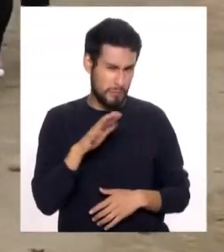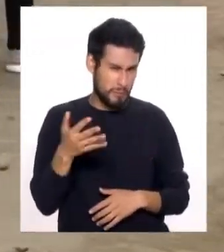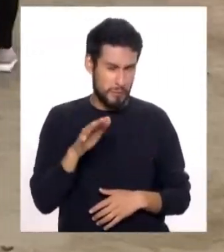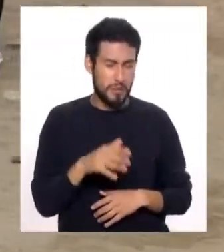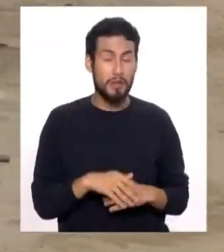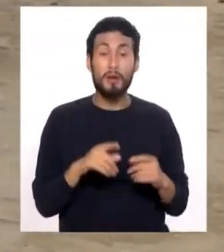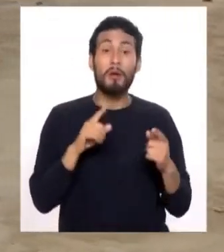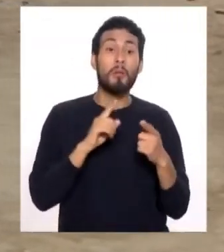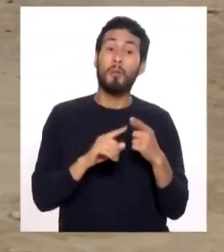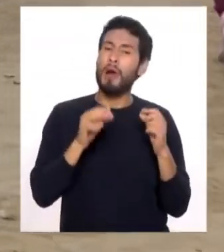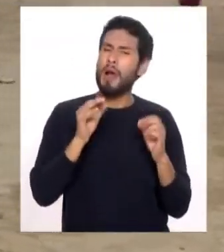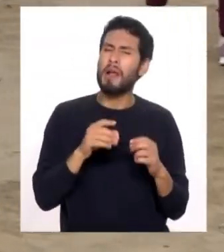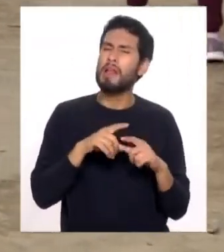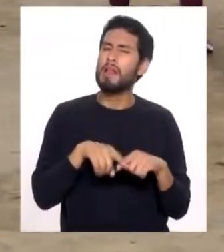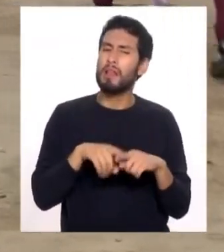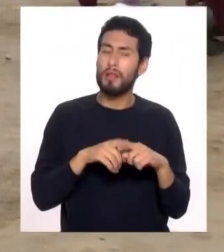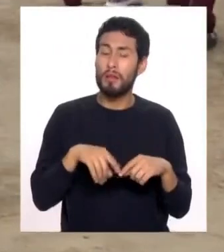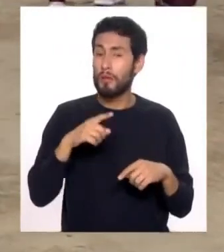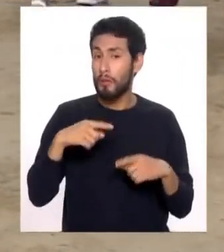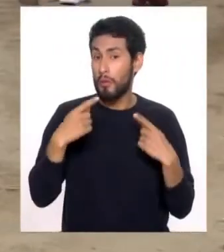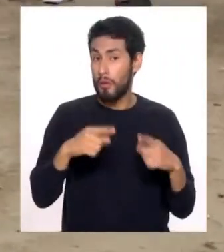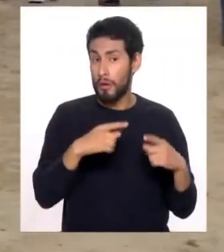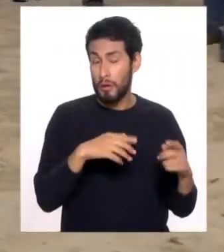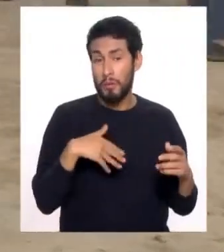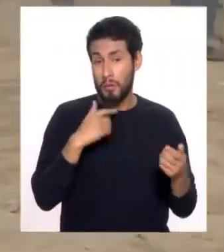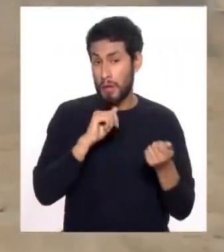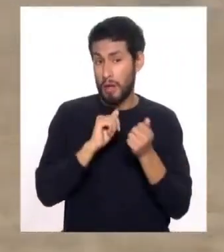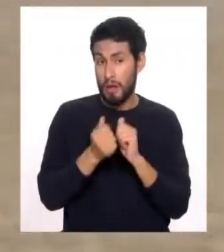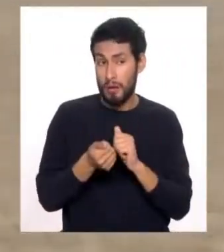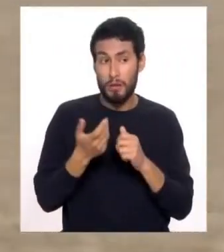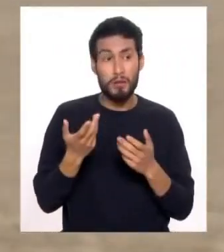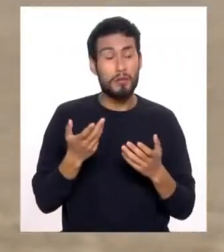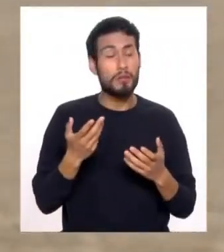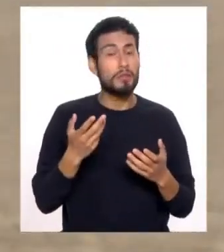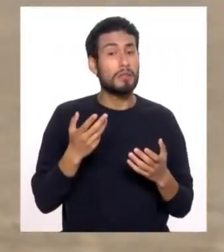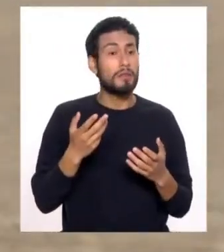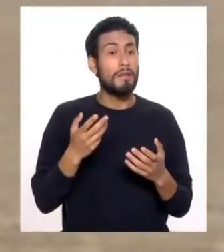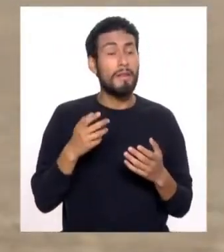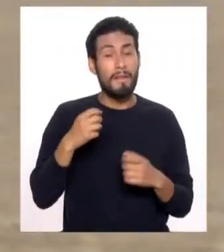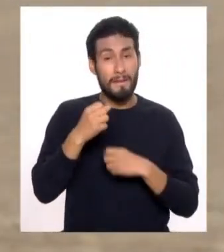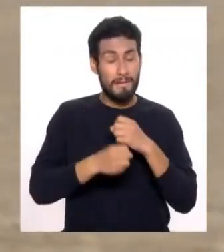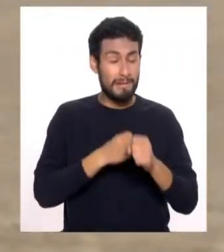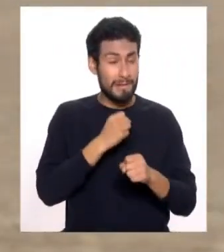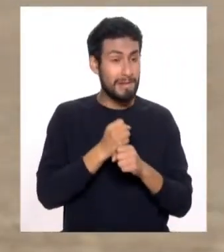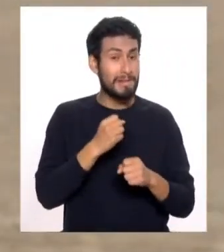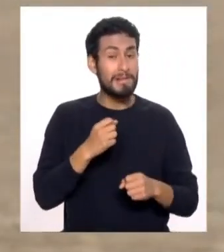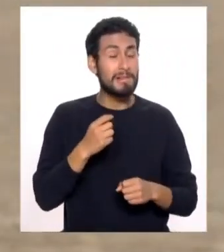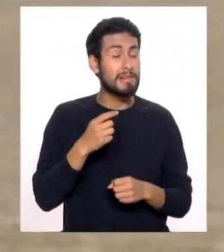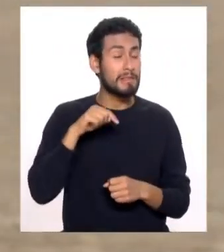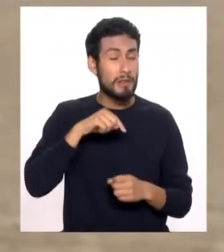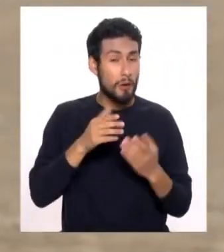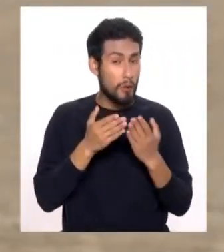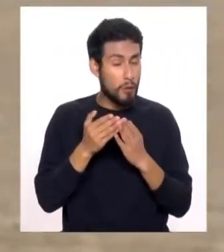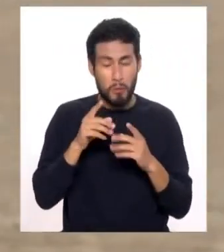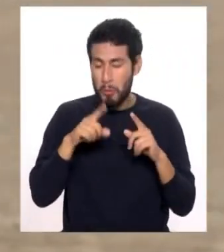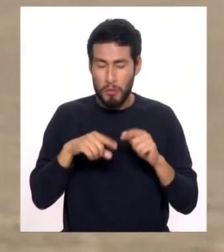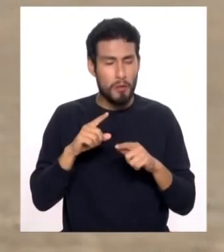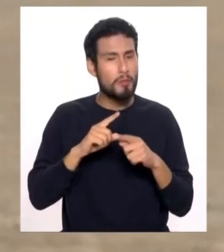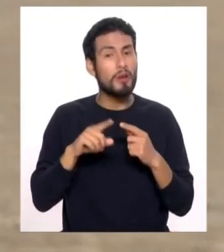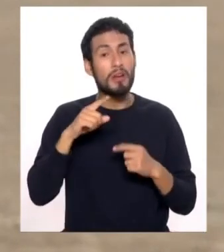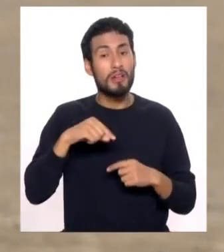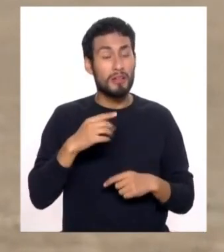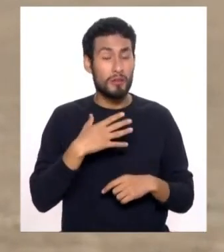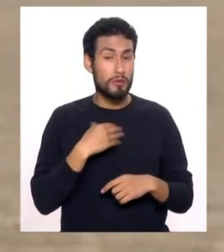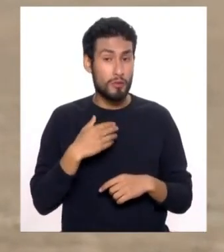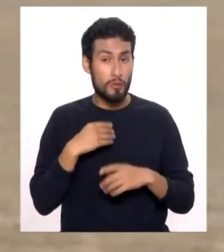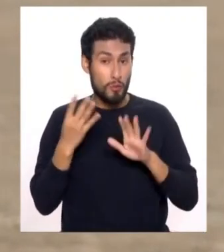en realidad, dependiendo de cada realidad, puede variar el año escolar. Pero lo importante es saber que para estos niños entre